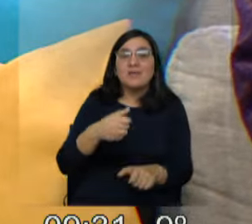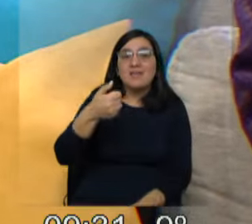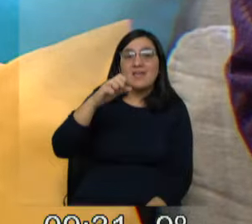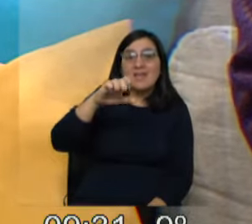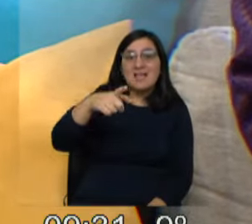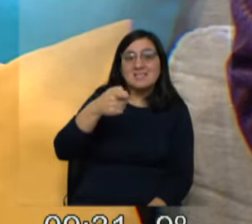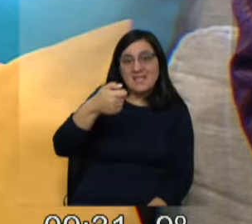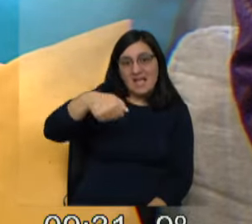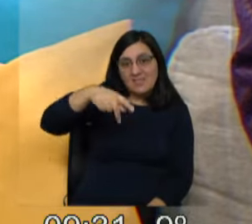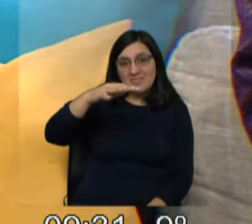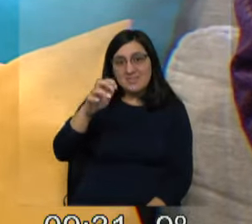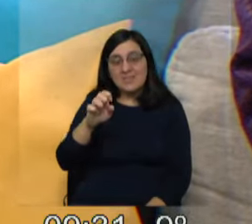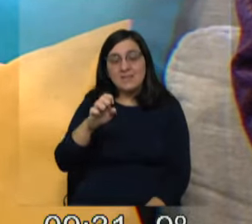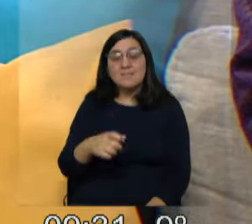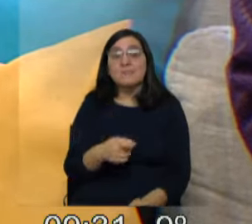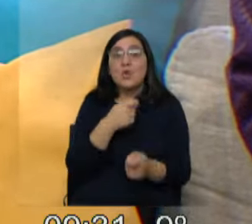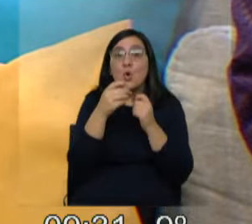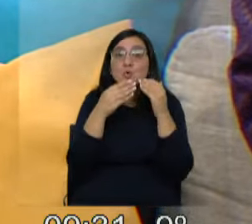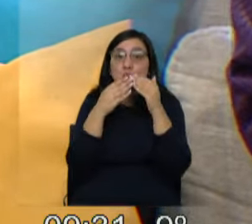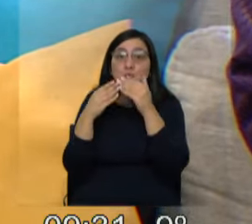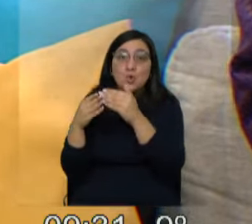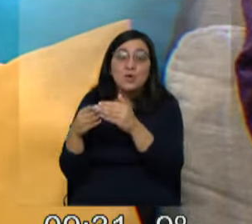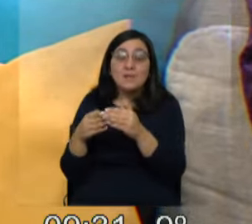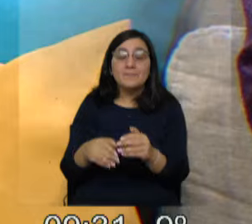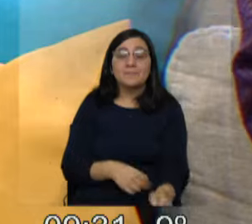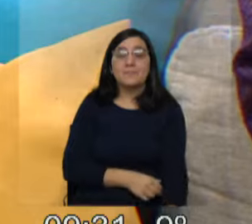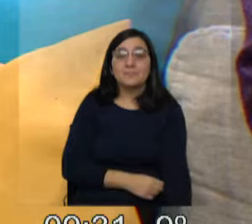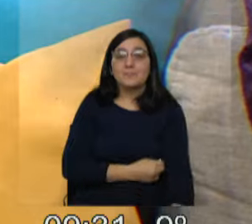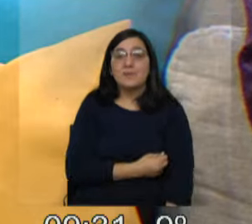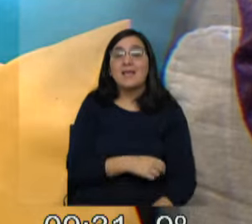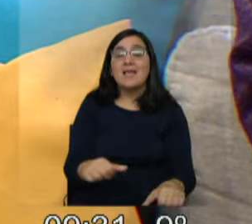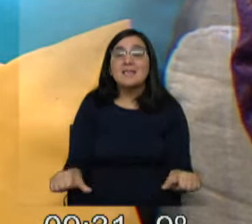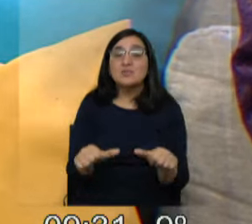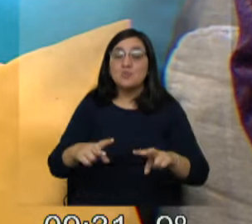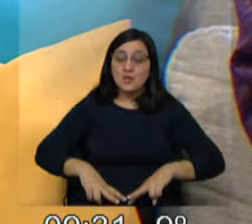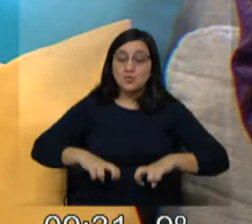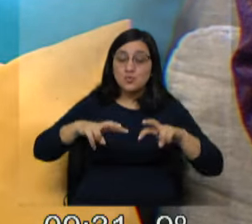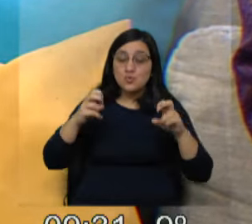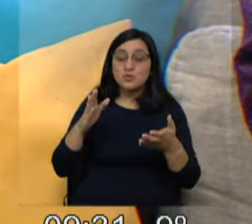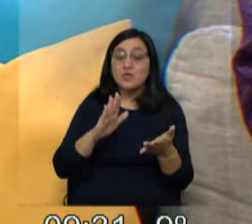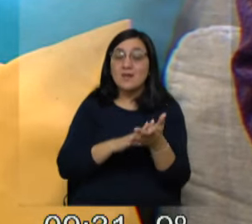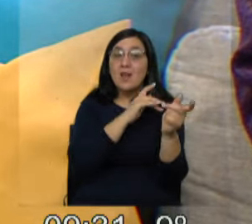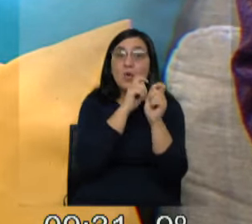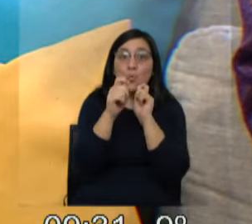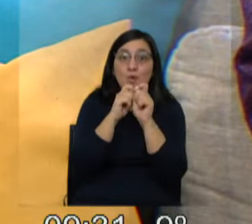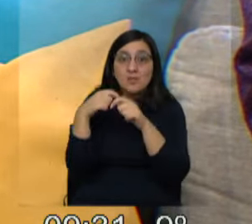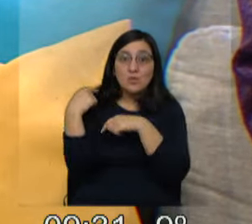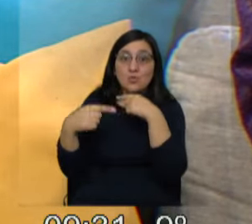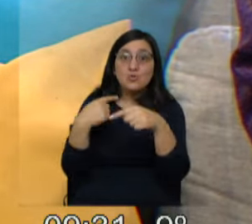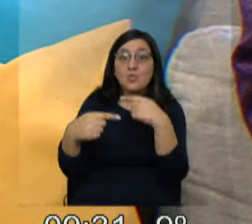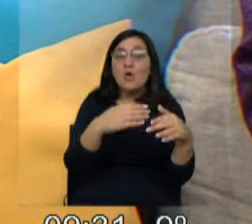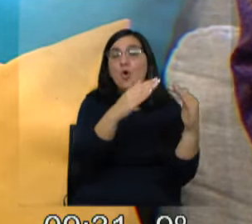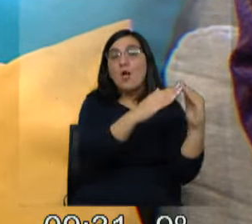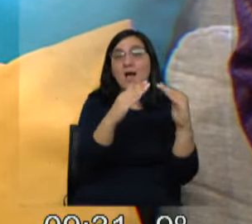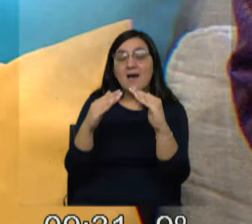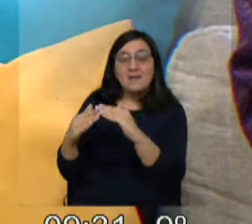esta consultora, asesora a nivel financiero y comunicacional, que realizó un estudio sobre la encuesta continua de hogares,